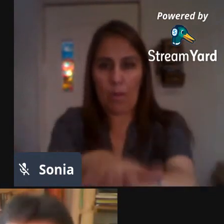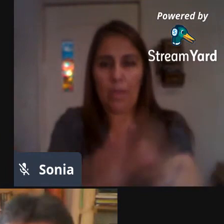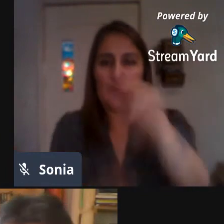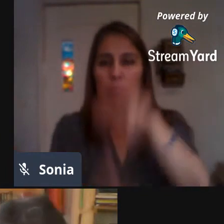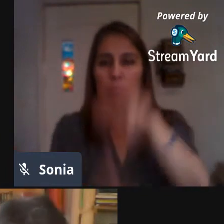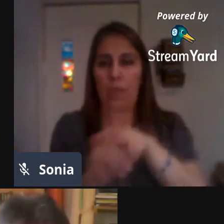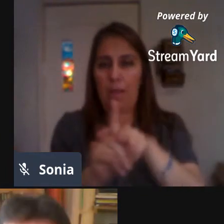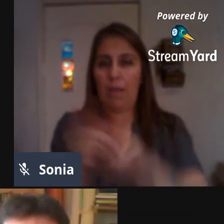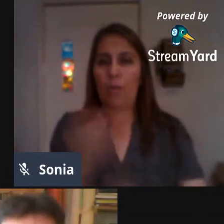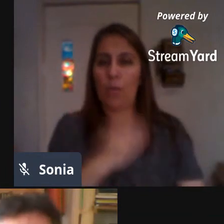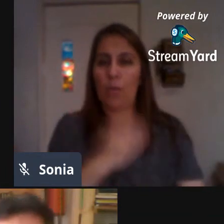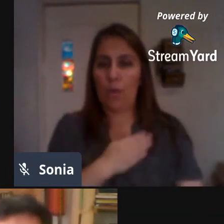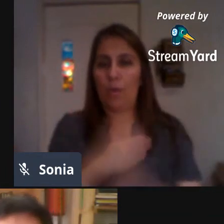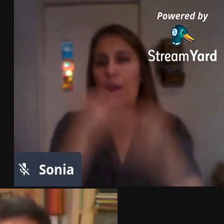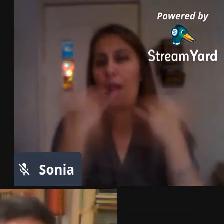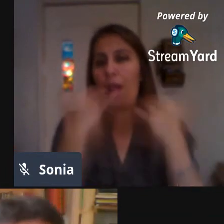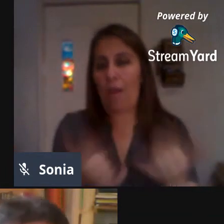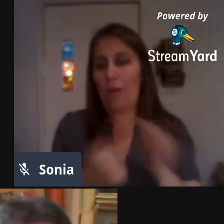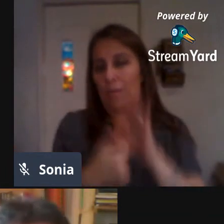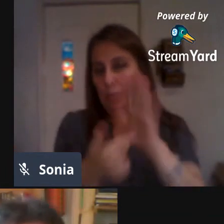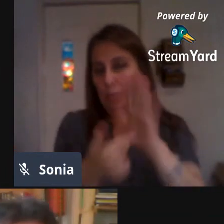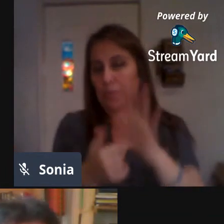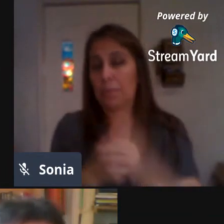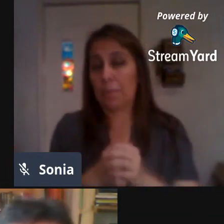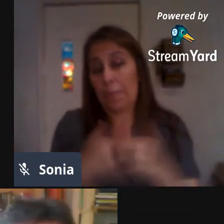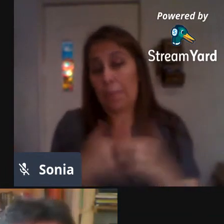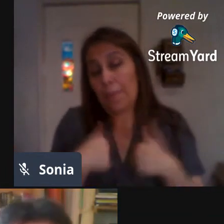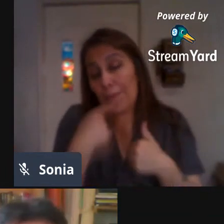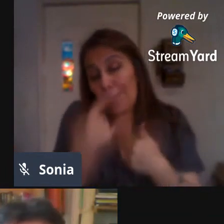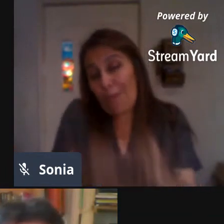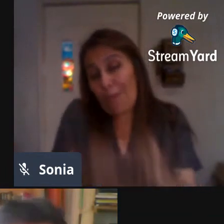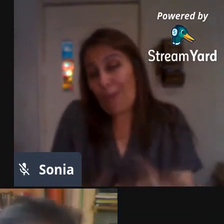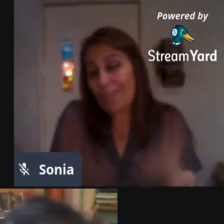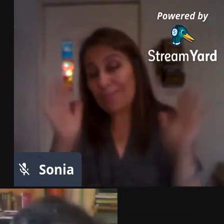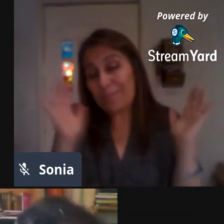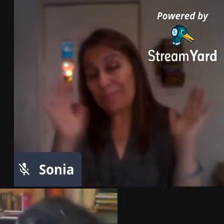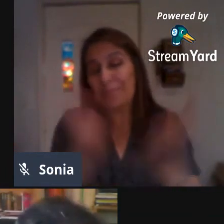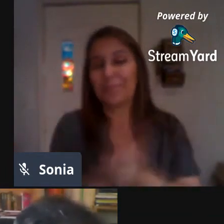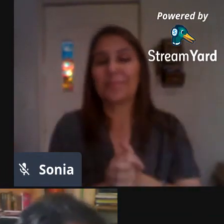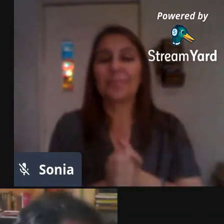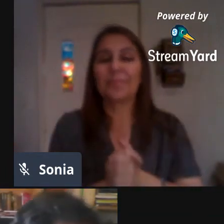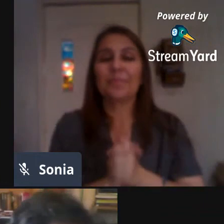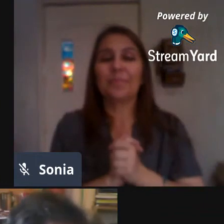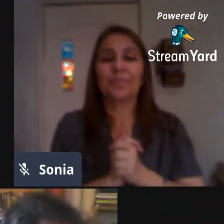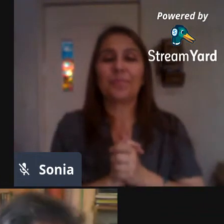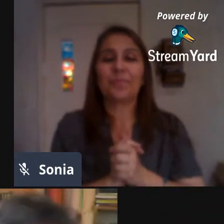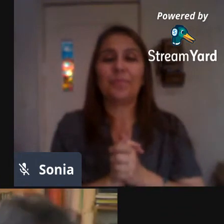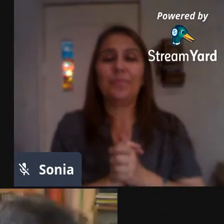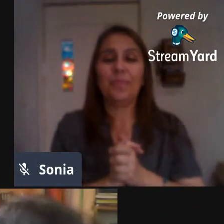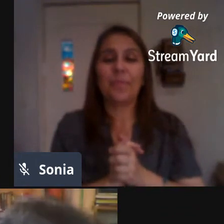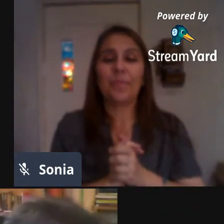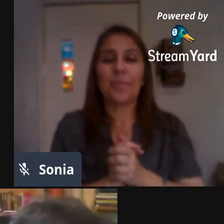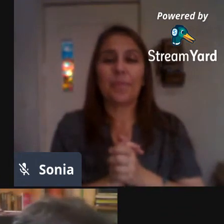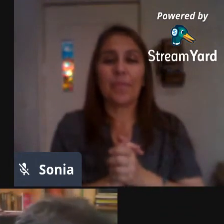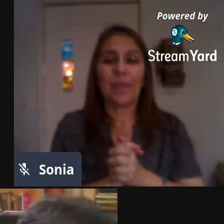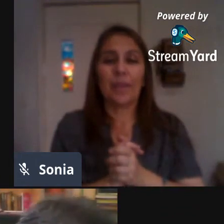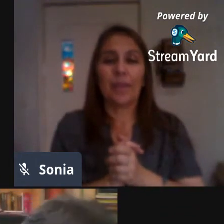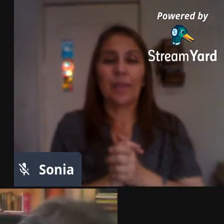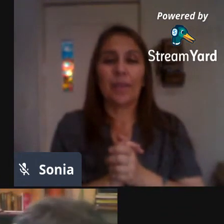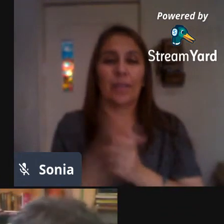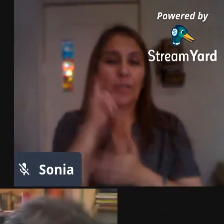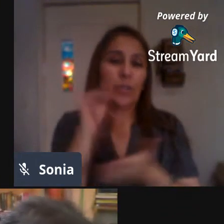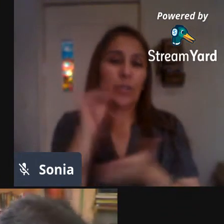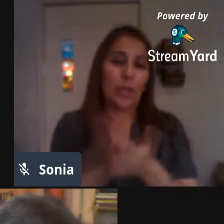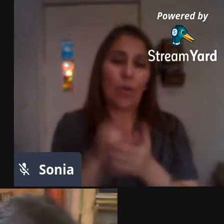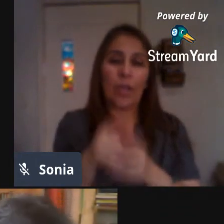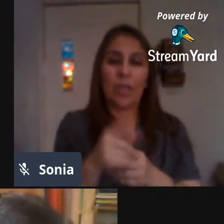hoy podría decir eso no quieren conversatorio hay muchas maneras de hablar de una obra que ustedes saben